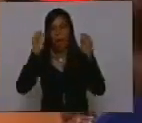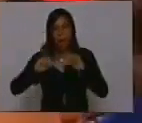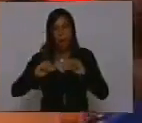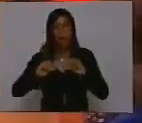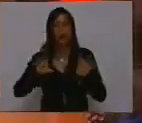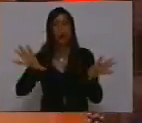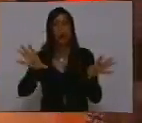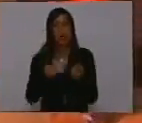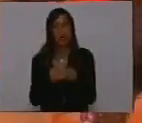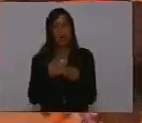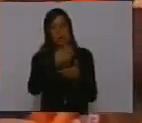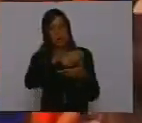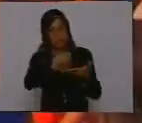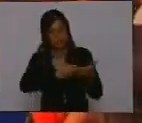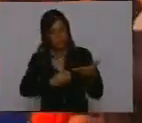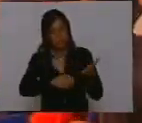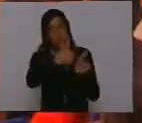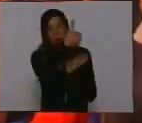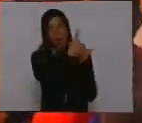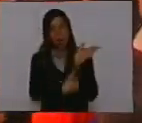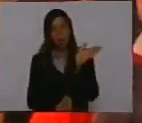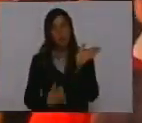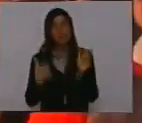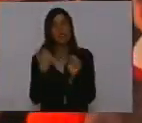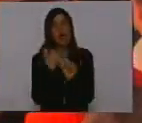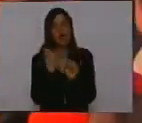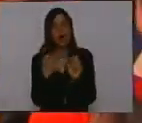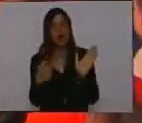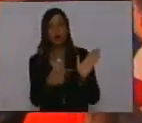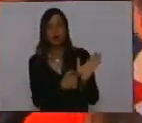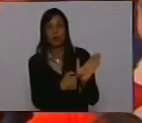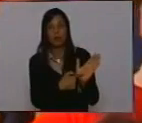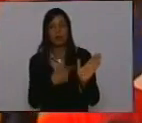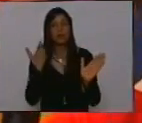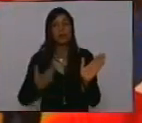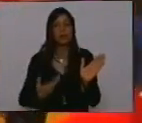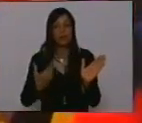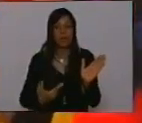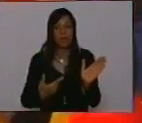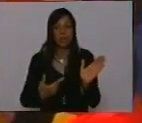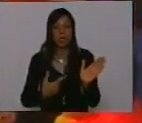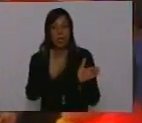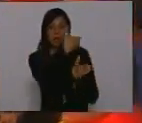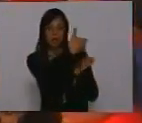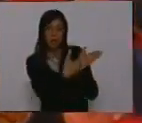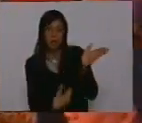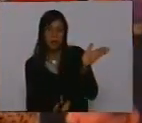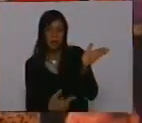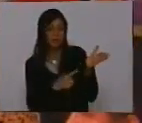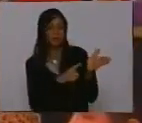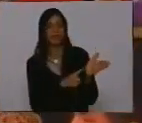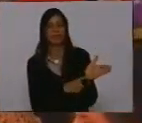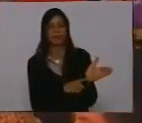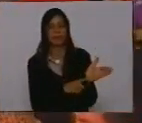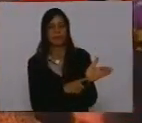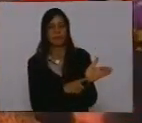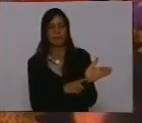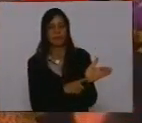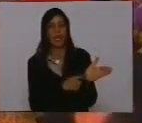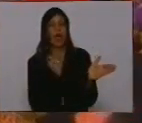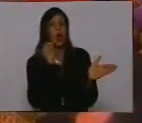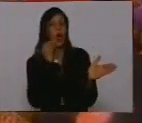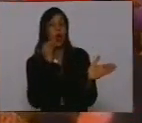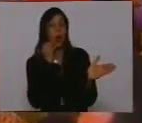un documento que es un papel de trabajo, un documento que los